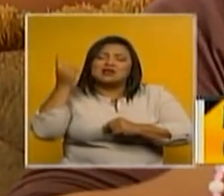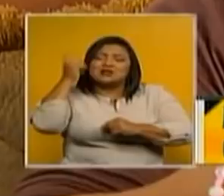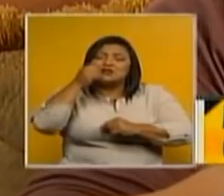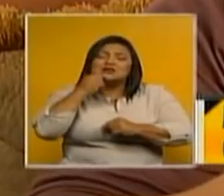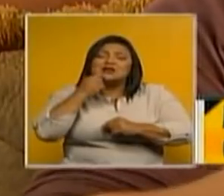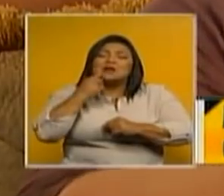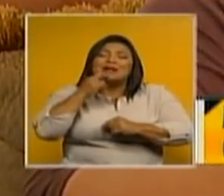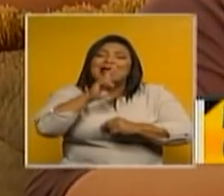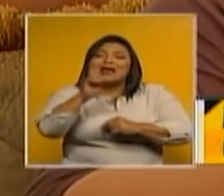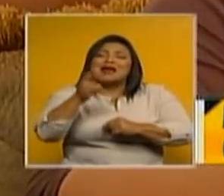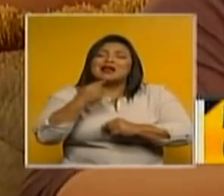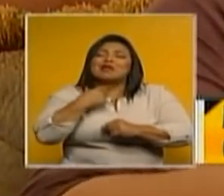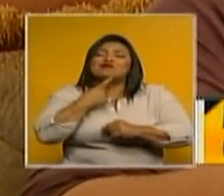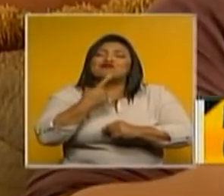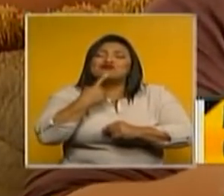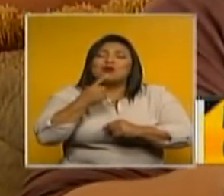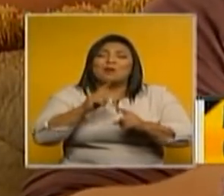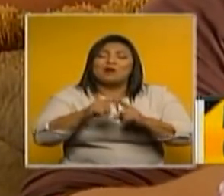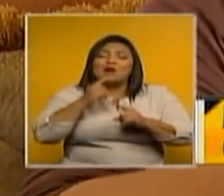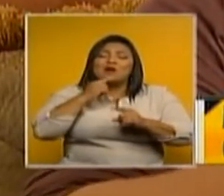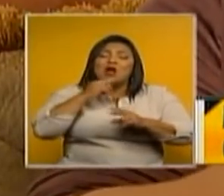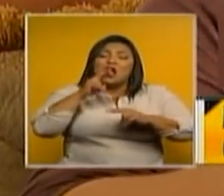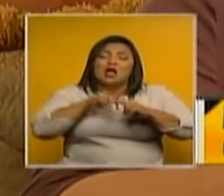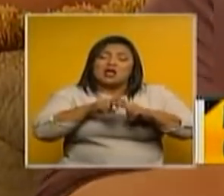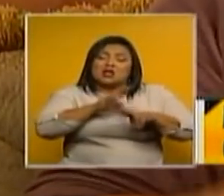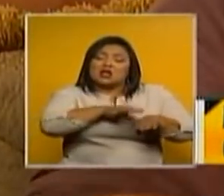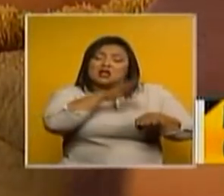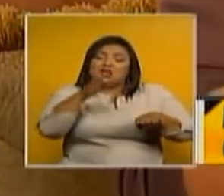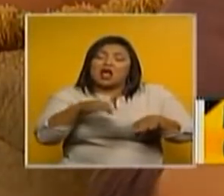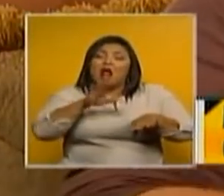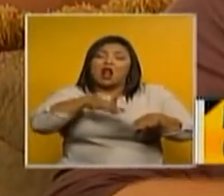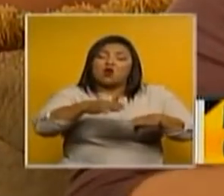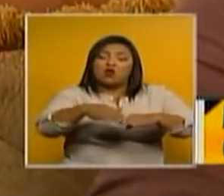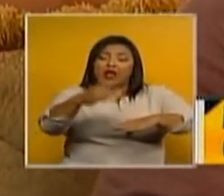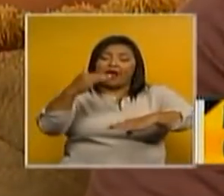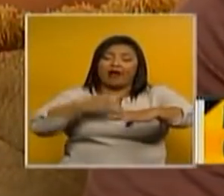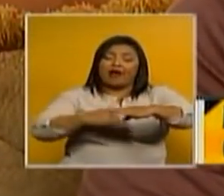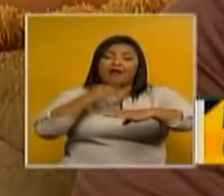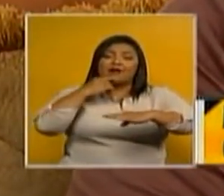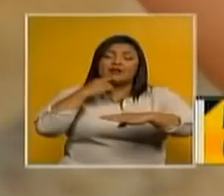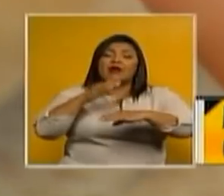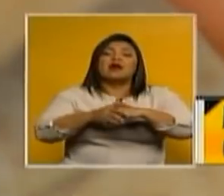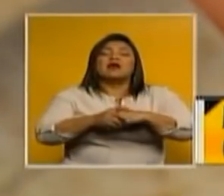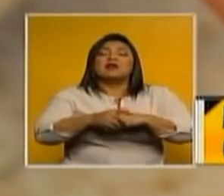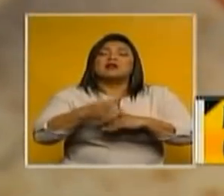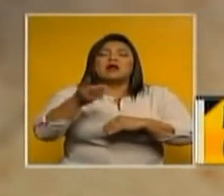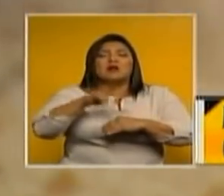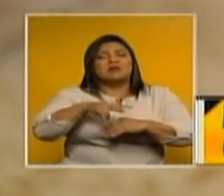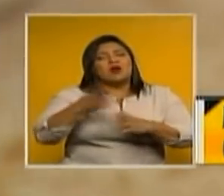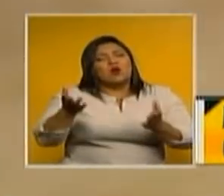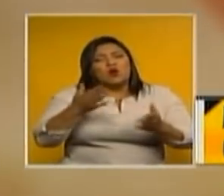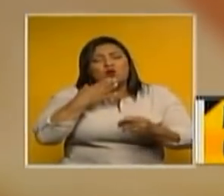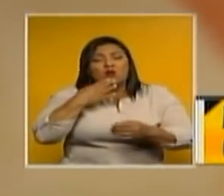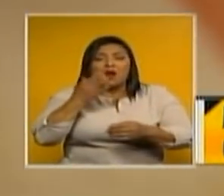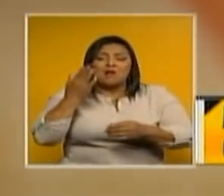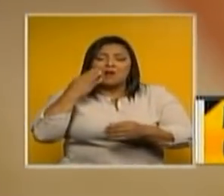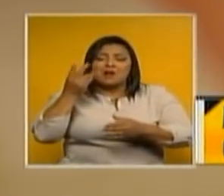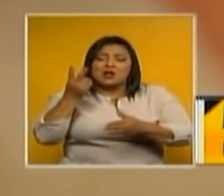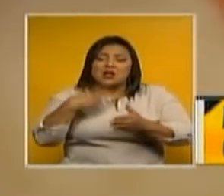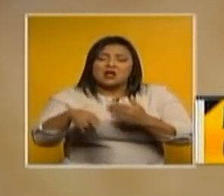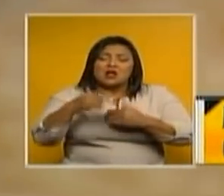entre el asiento del chofer y el asiento de los alumnos, hay un hueco, ahí me lo trajeron una vez. Según la madre del menor de